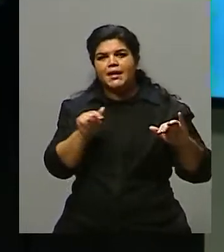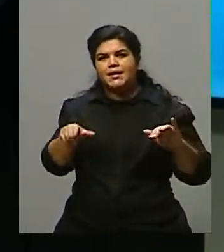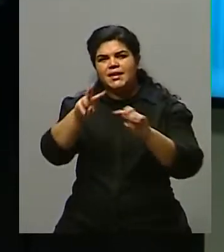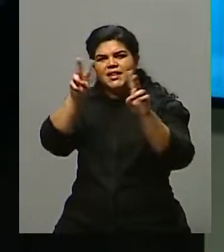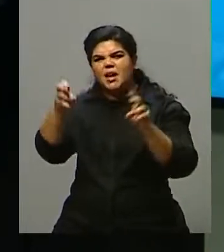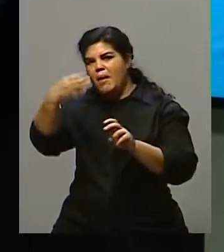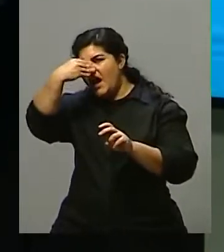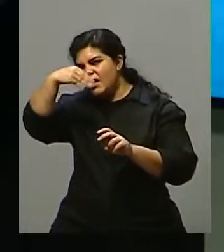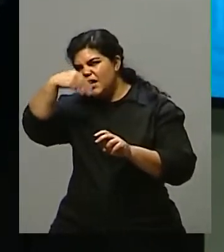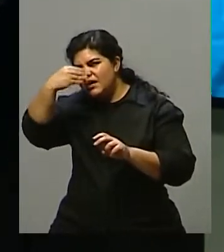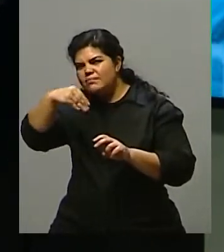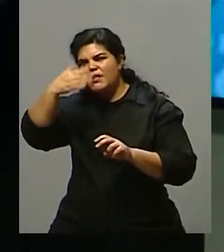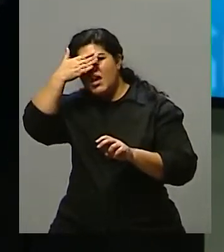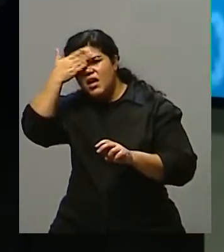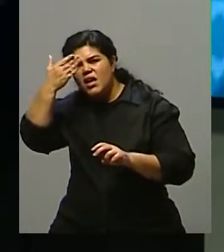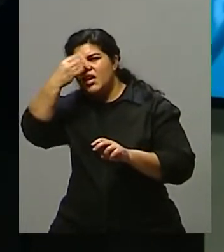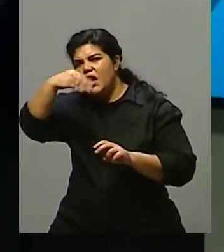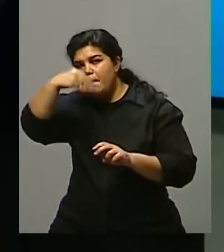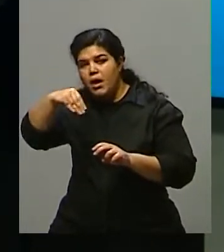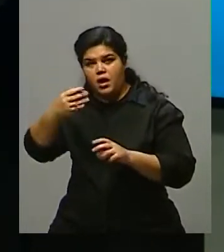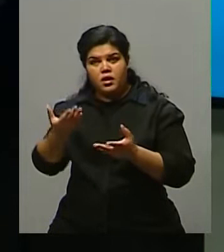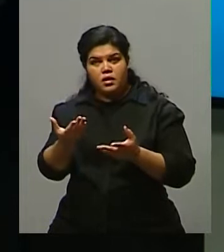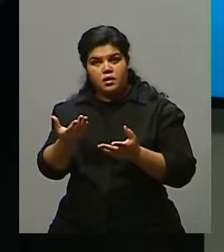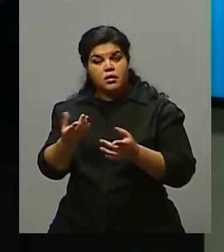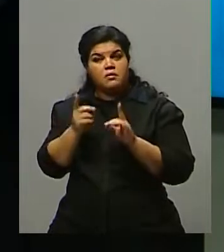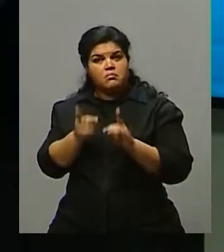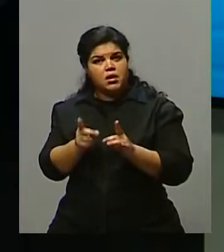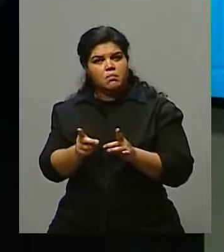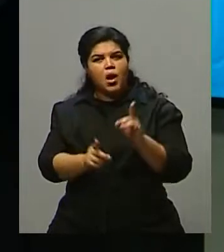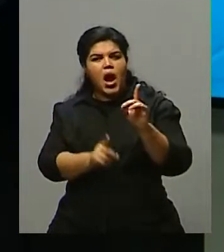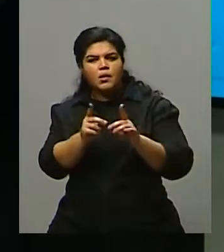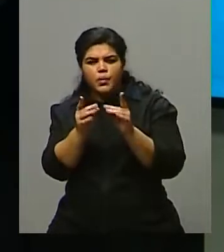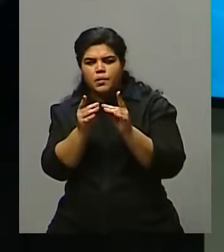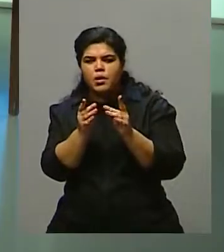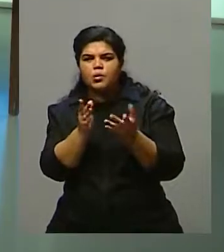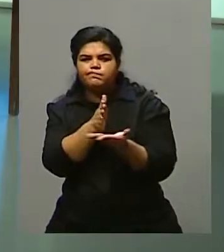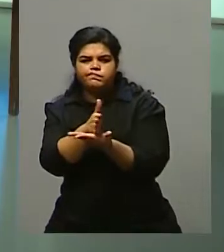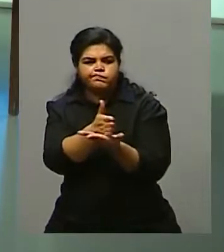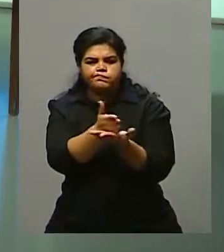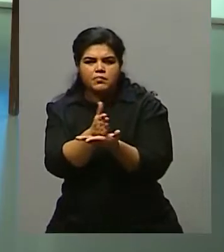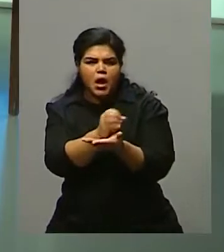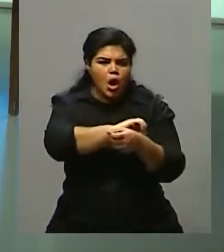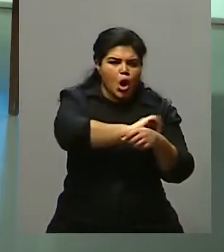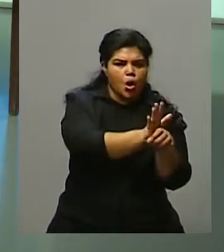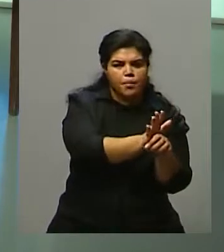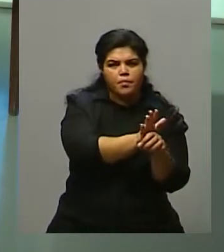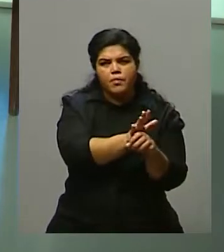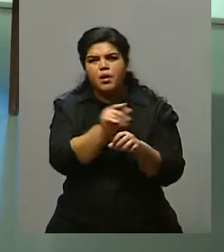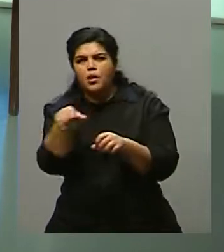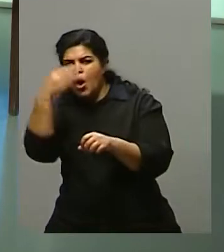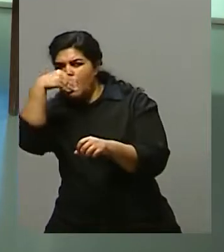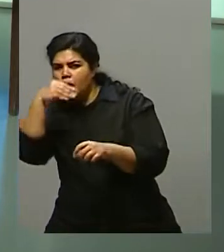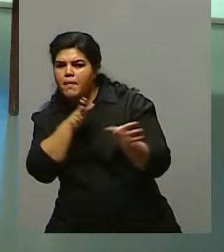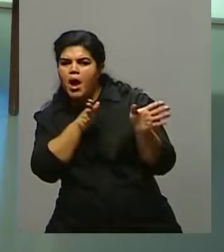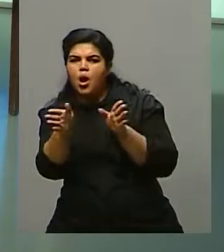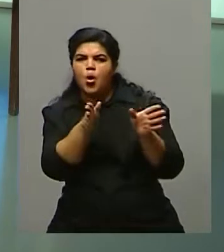gripe que se han empezado a tomar, digo, es como una línea delgada. ¿Cómo nos damos cuenta si tenemos o que podemos tener